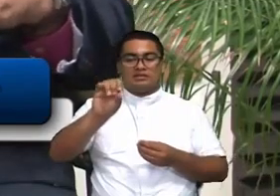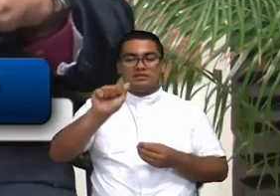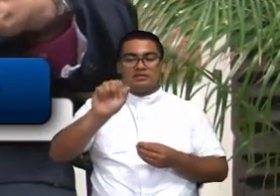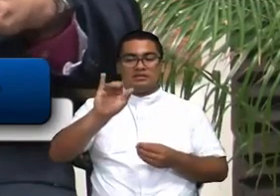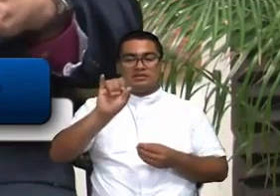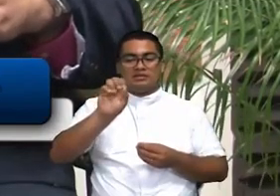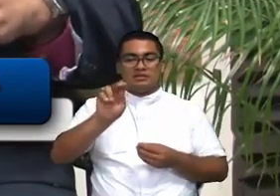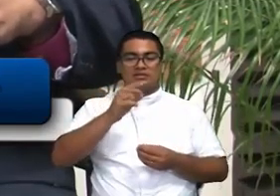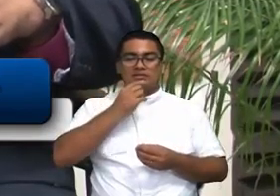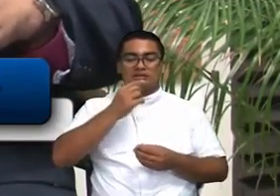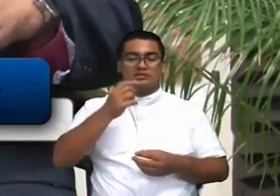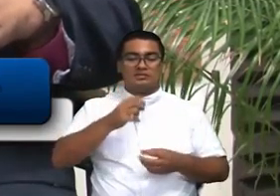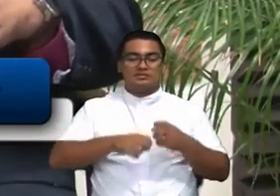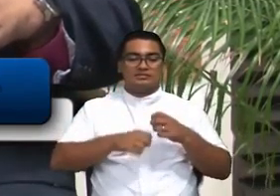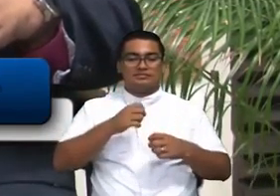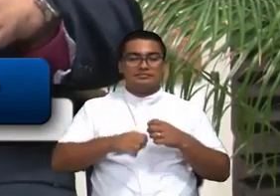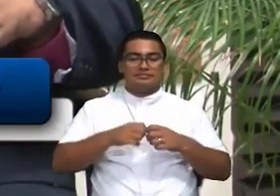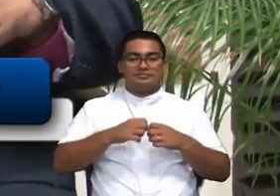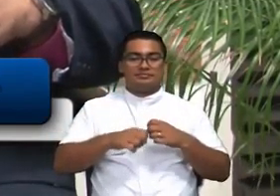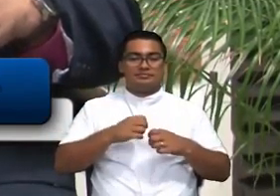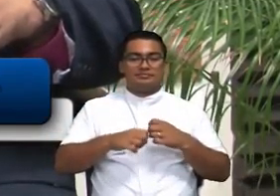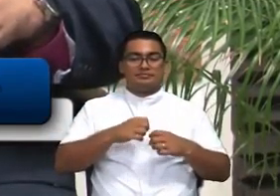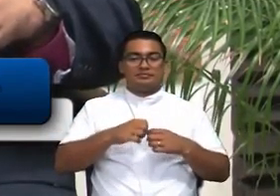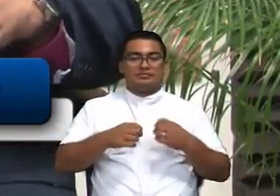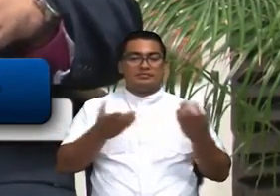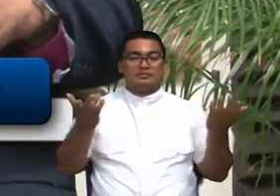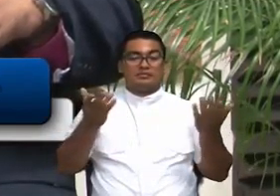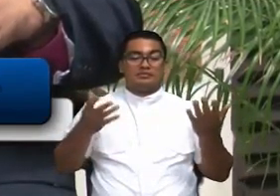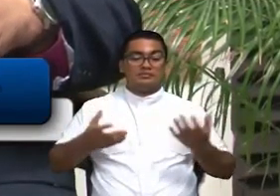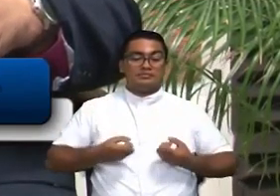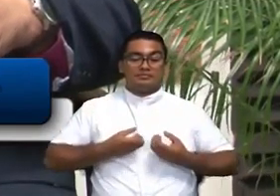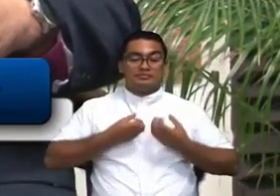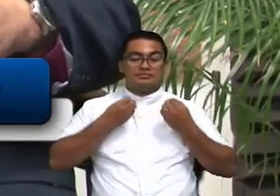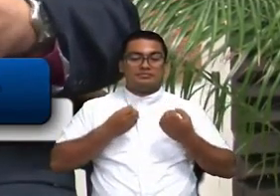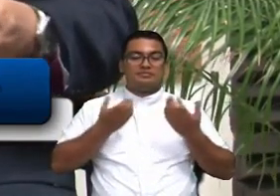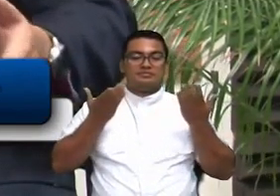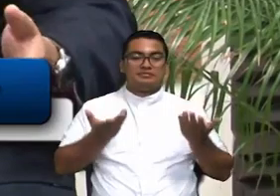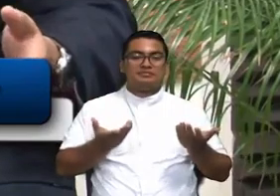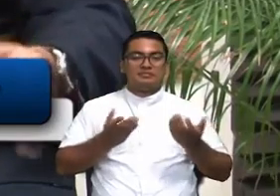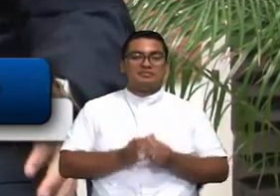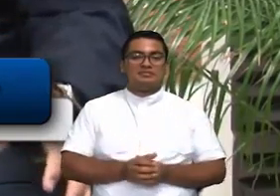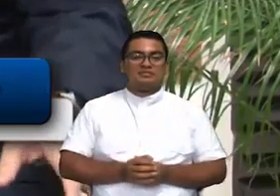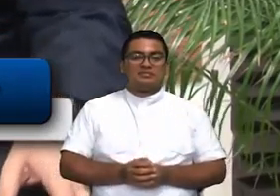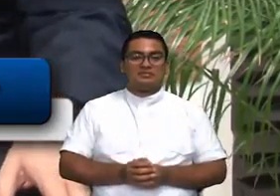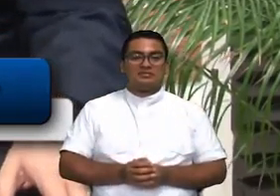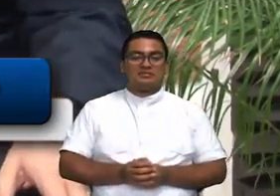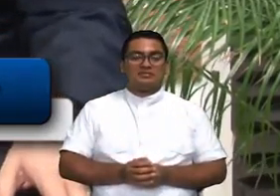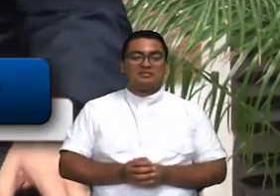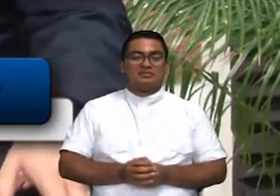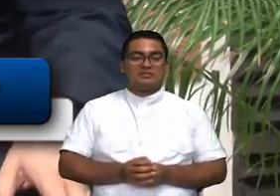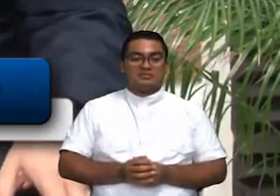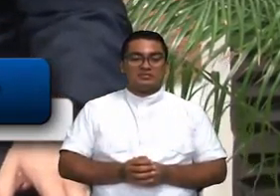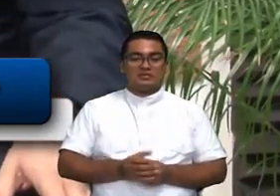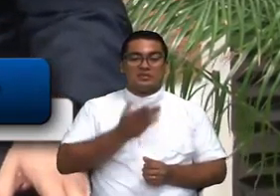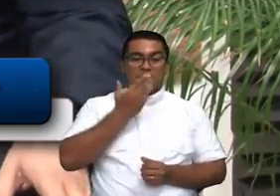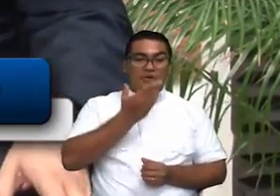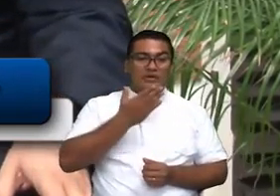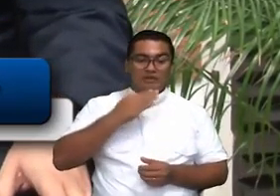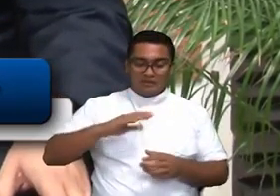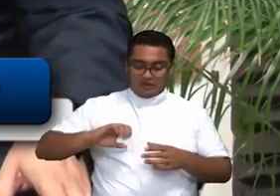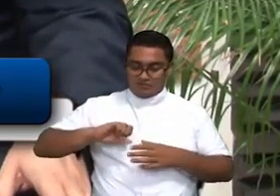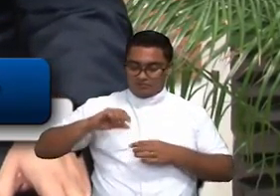poquito más al centro alrededor del cáncer. Ya, entonces la radiación ataca tanto el tejido bueno como el tejido